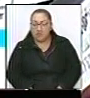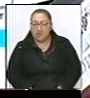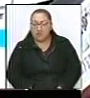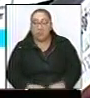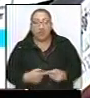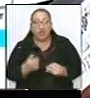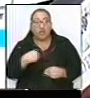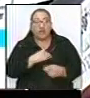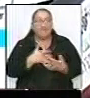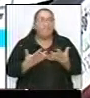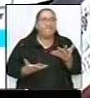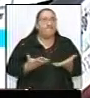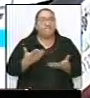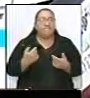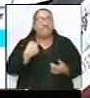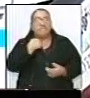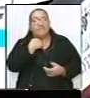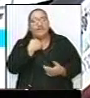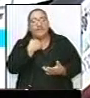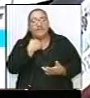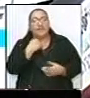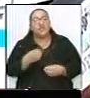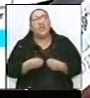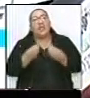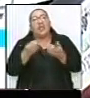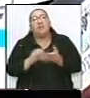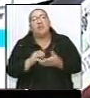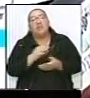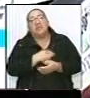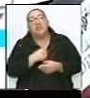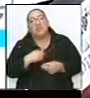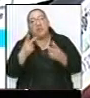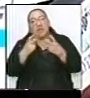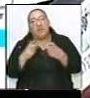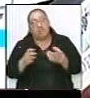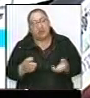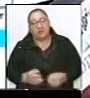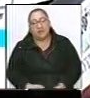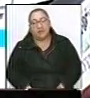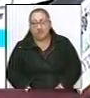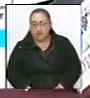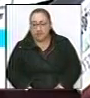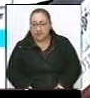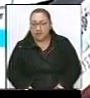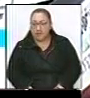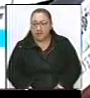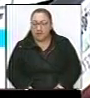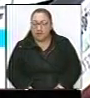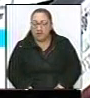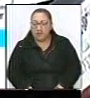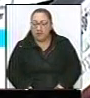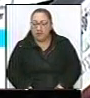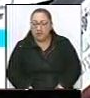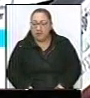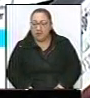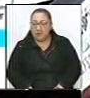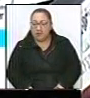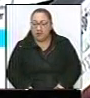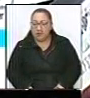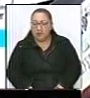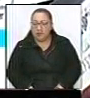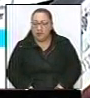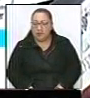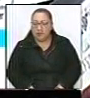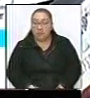dándole mayor poder al Ejecutivo. O sea, estamos en una etapa, Presidenta, que estamos destruyendo